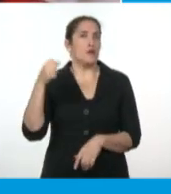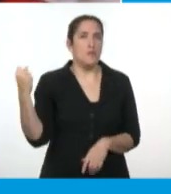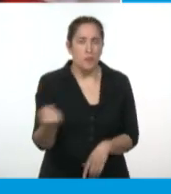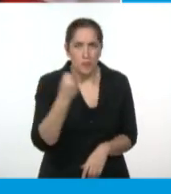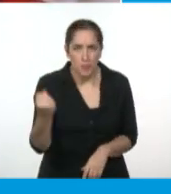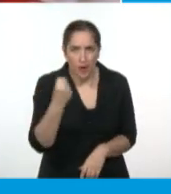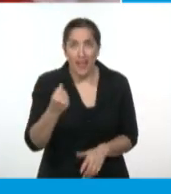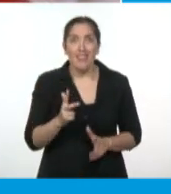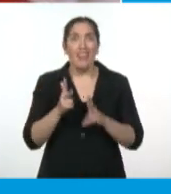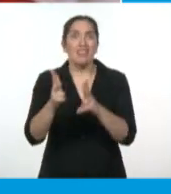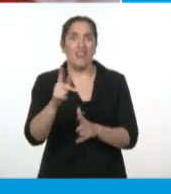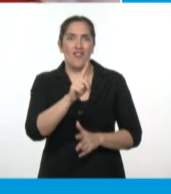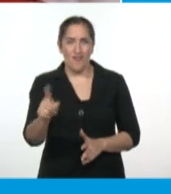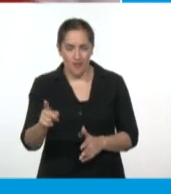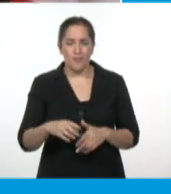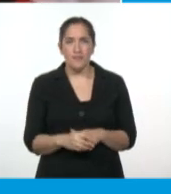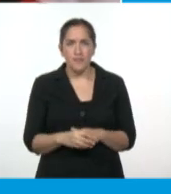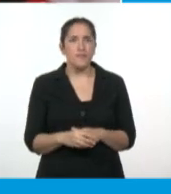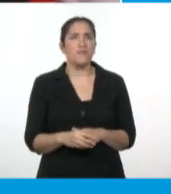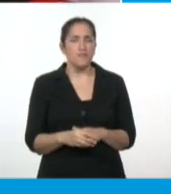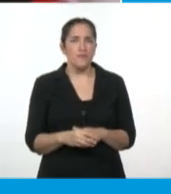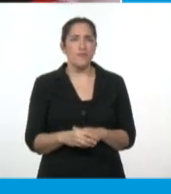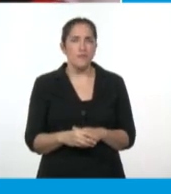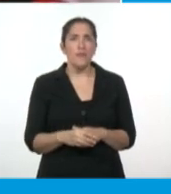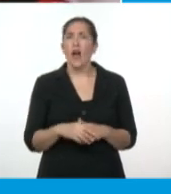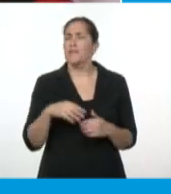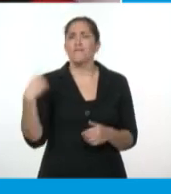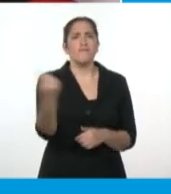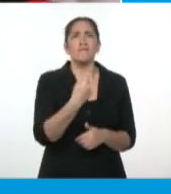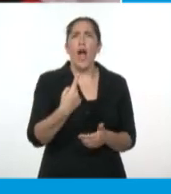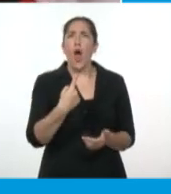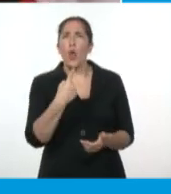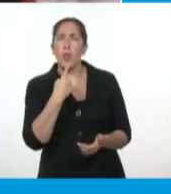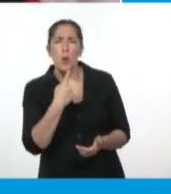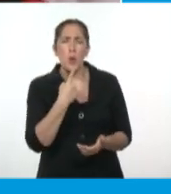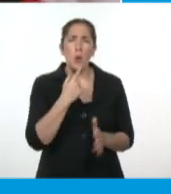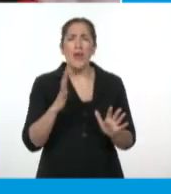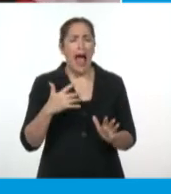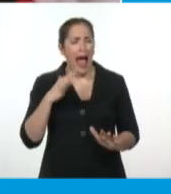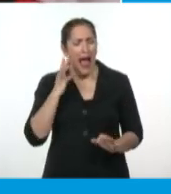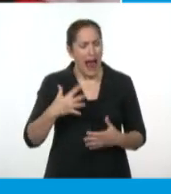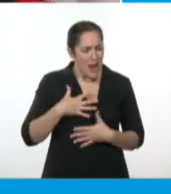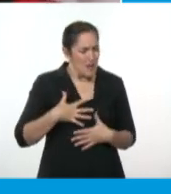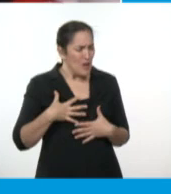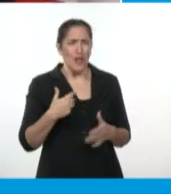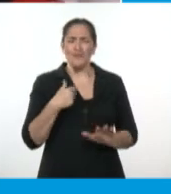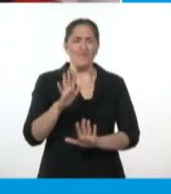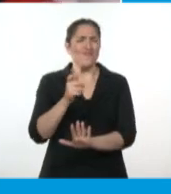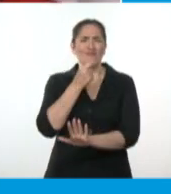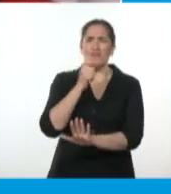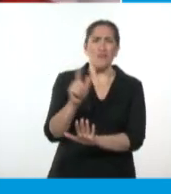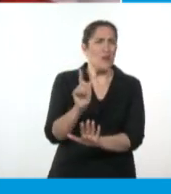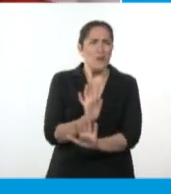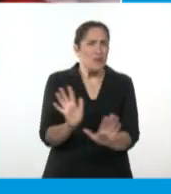No hay en esto nada que dudar. Cuando algo no gusta, cuando ya